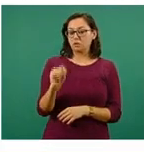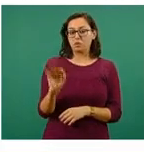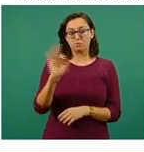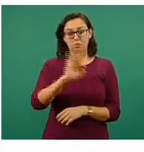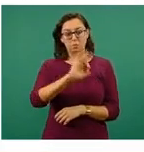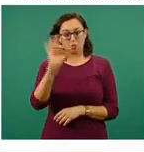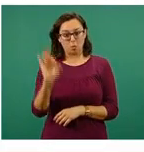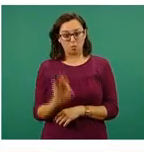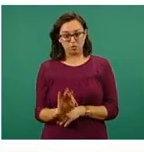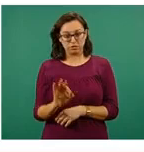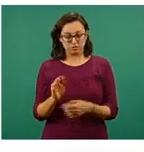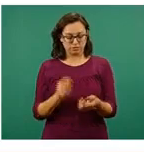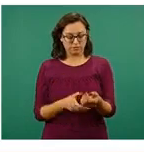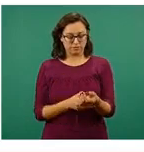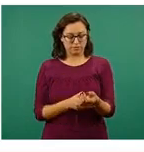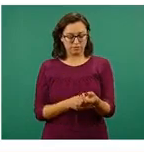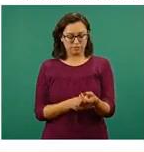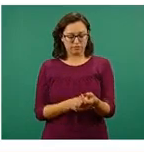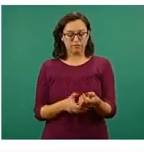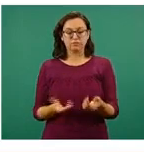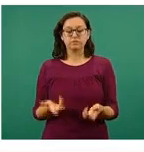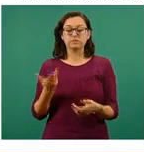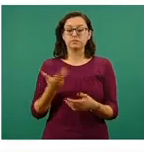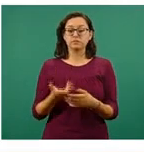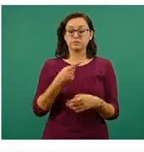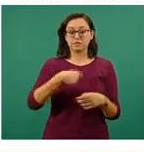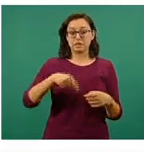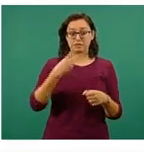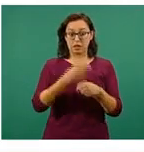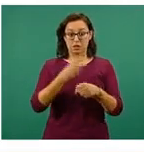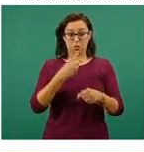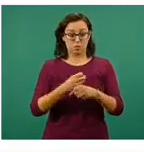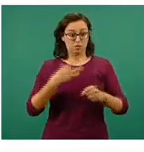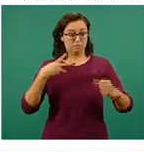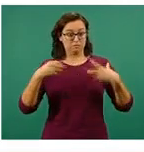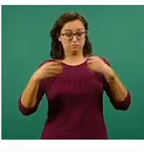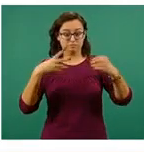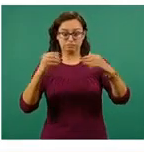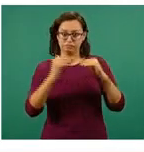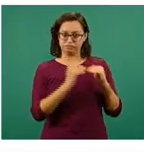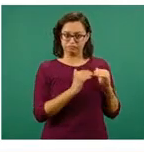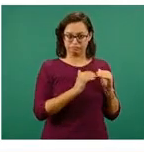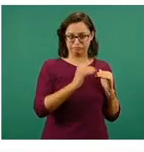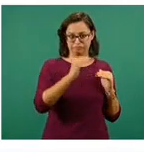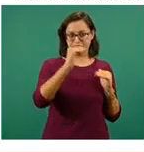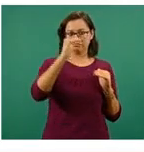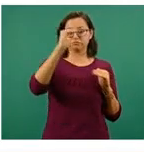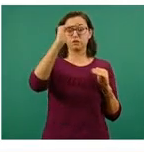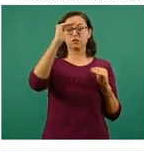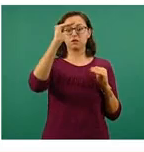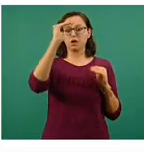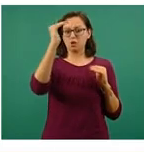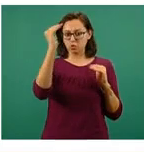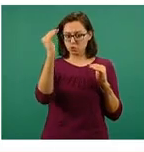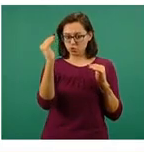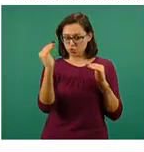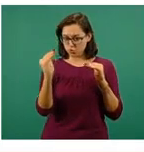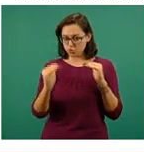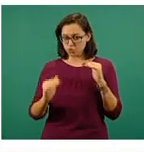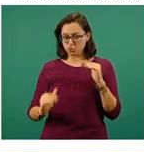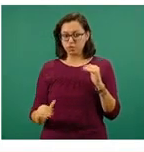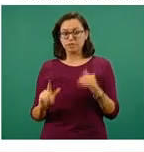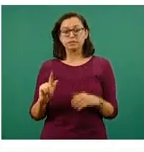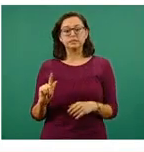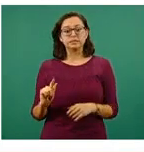máximo de la segunda ola de contagios en nuestro país. Se ha reducido un 79% y vamos a ver cómo